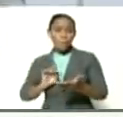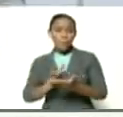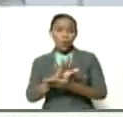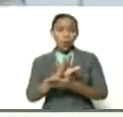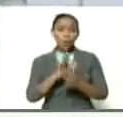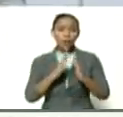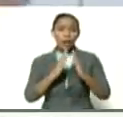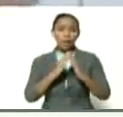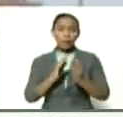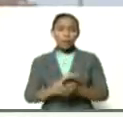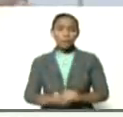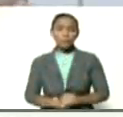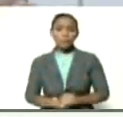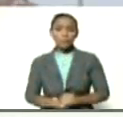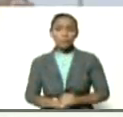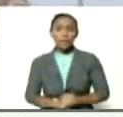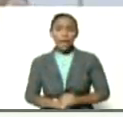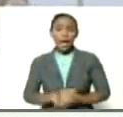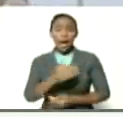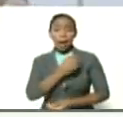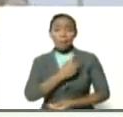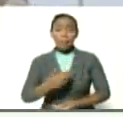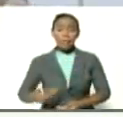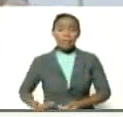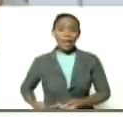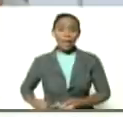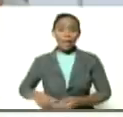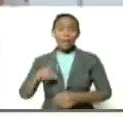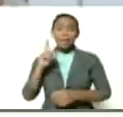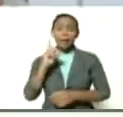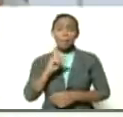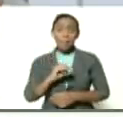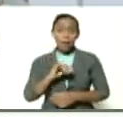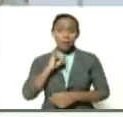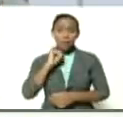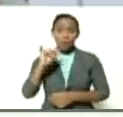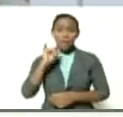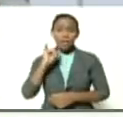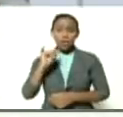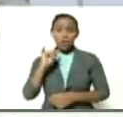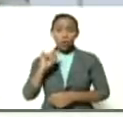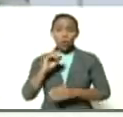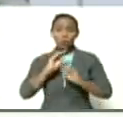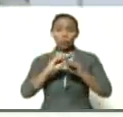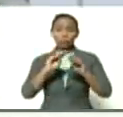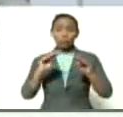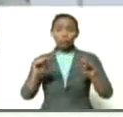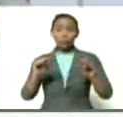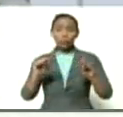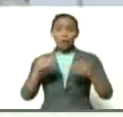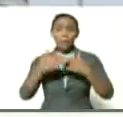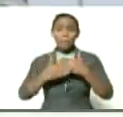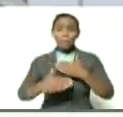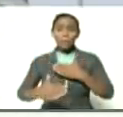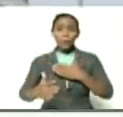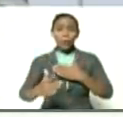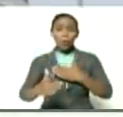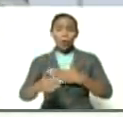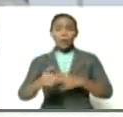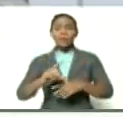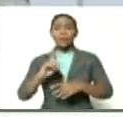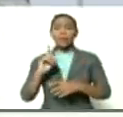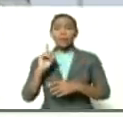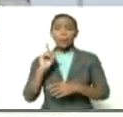desalojos. El presidente ayer también anunció la extensión del decreto de